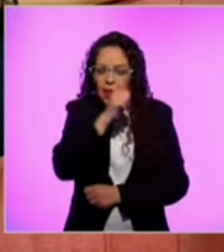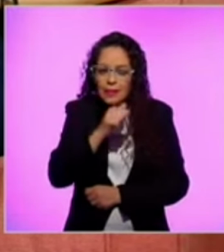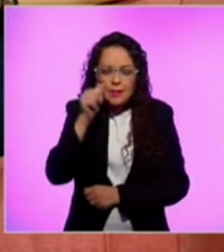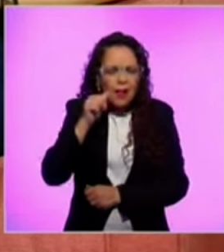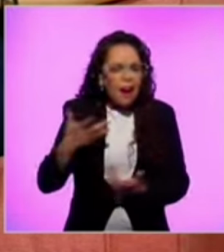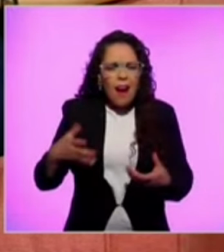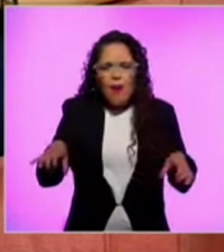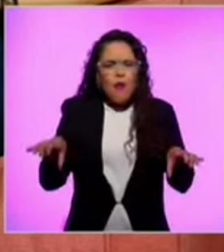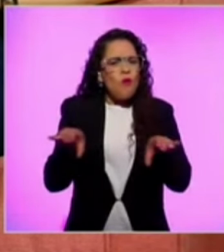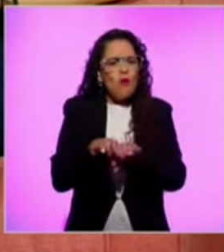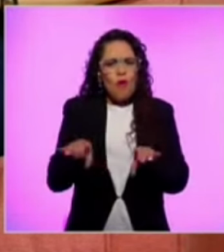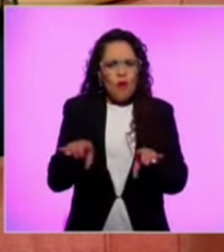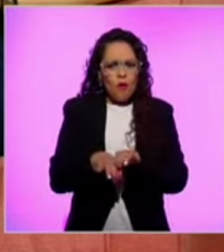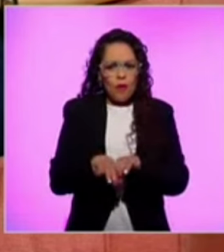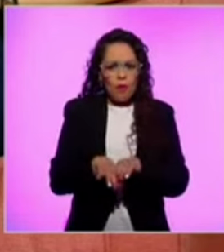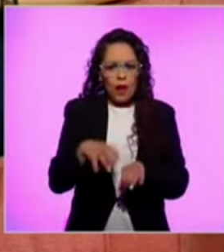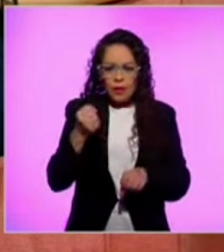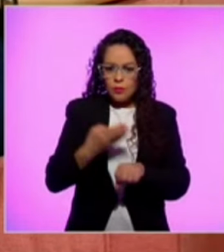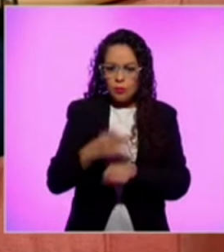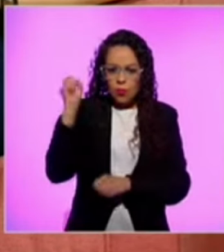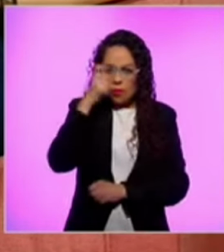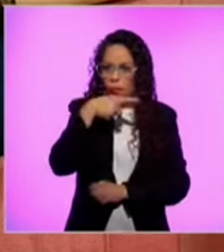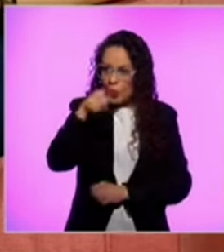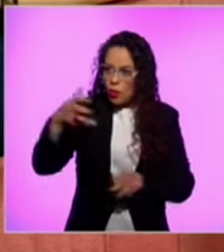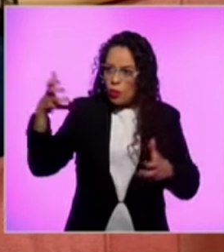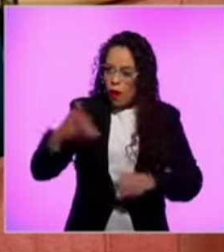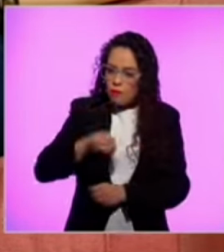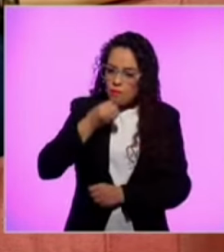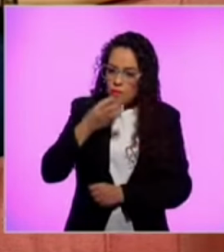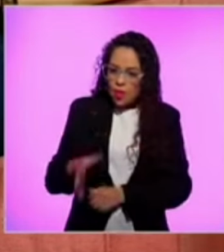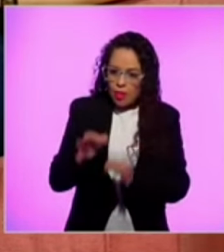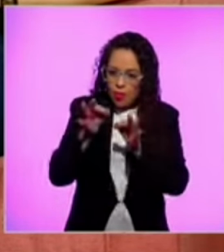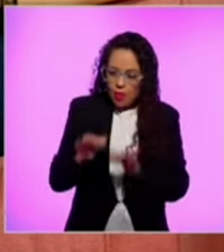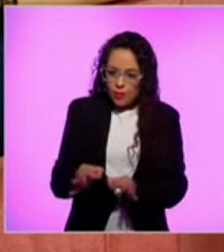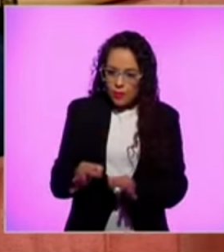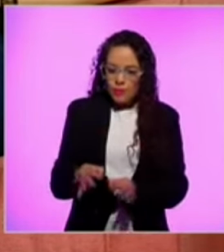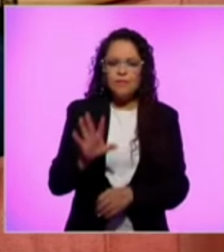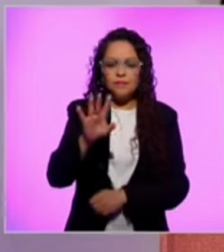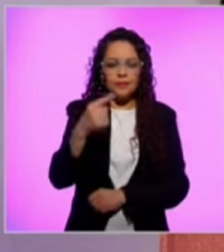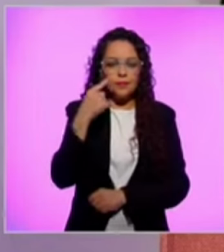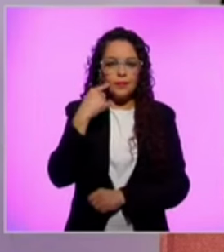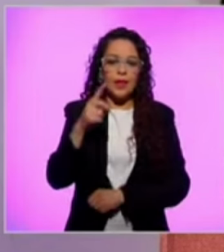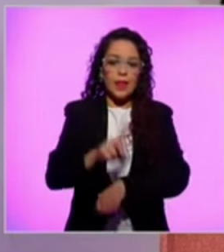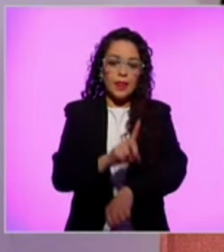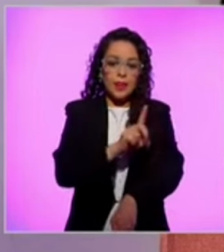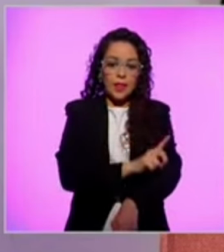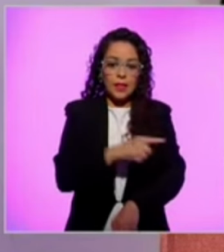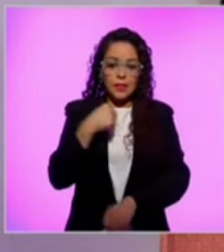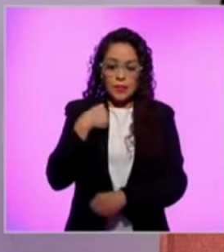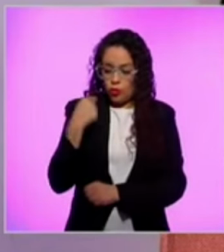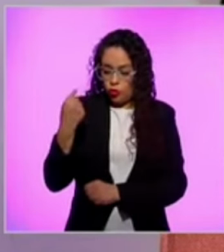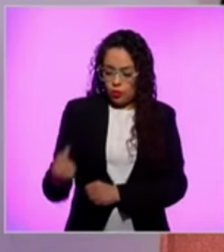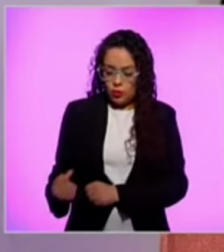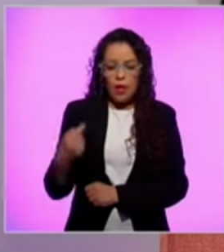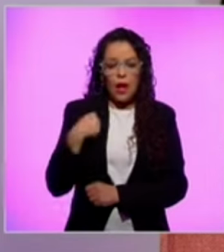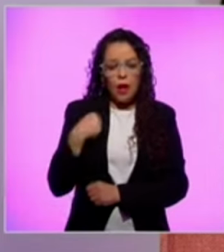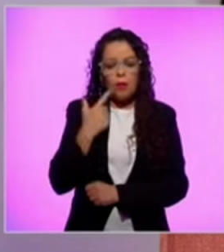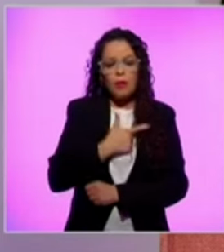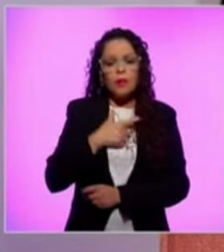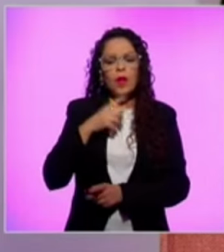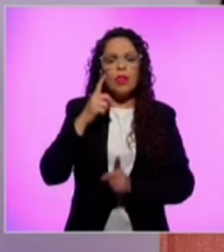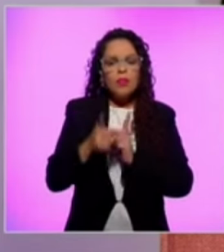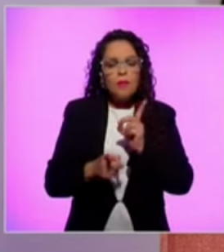es dificilísimo y lo haces increíble. Platícanos un poco. Desde muy pequeña he estado relacionada con el mundo del deporte. Las personas que